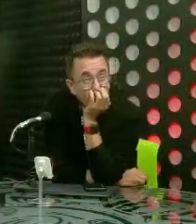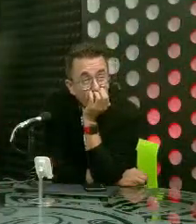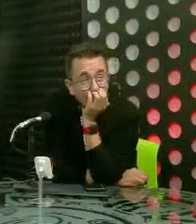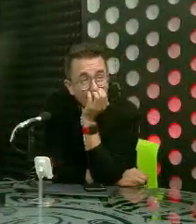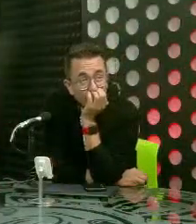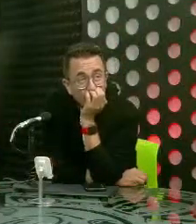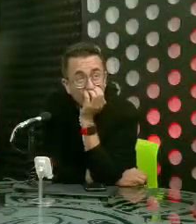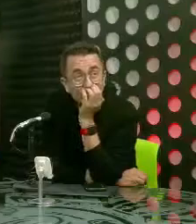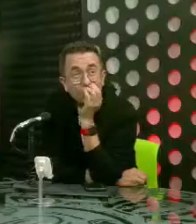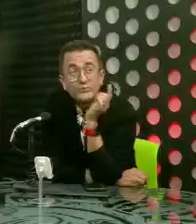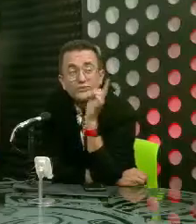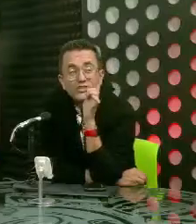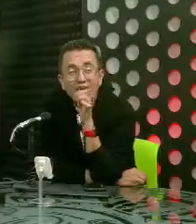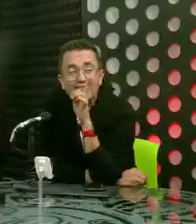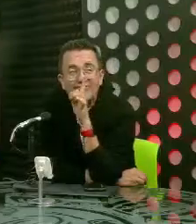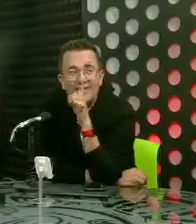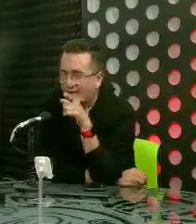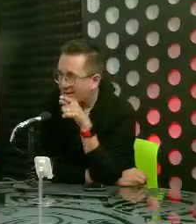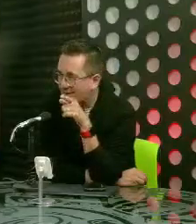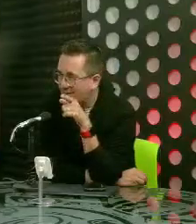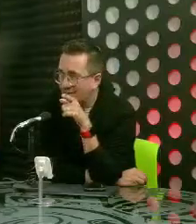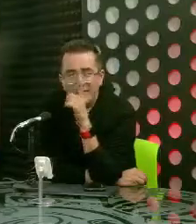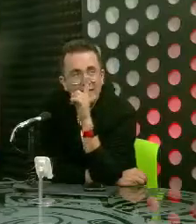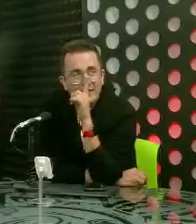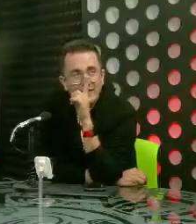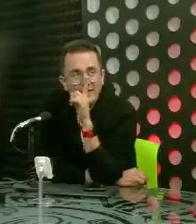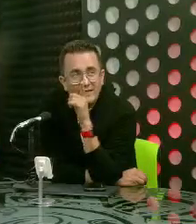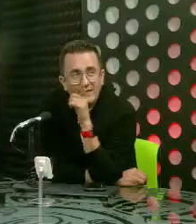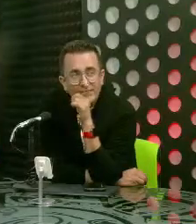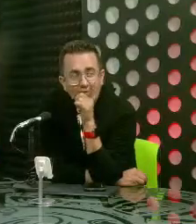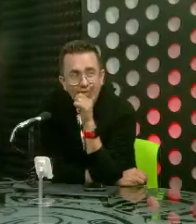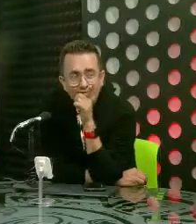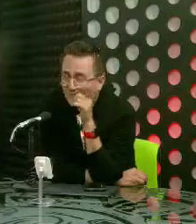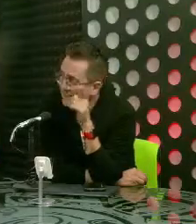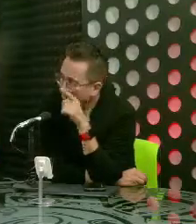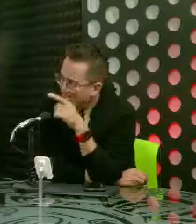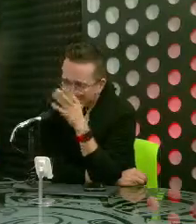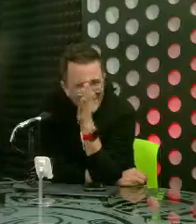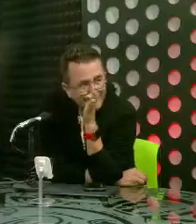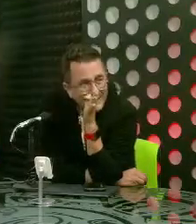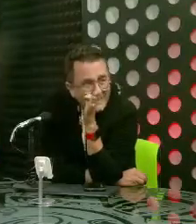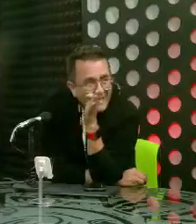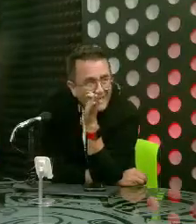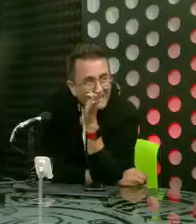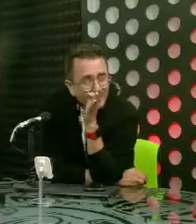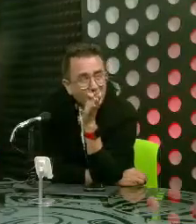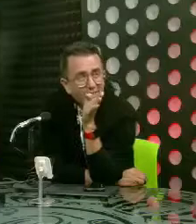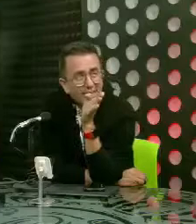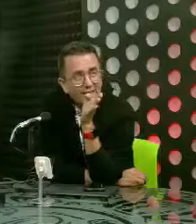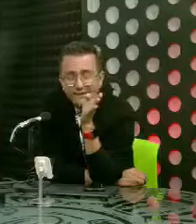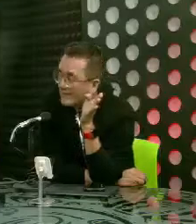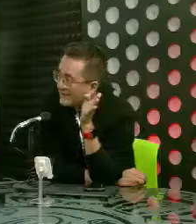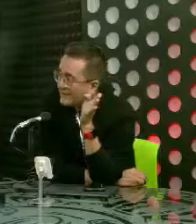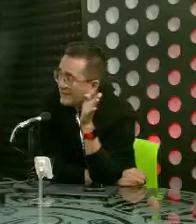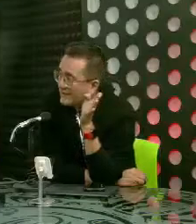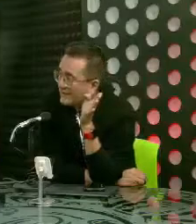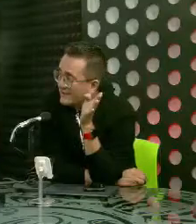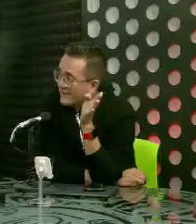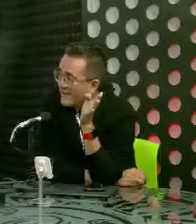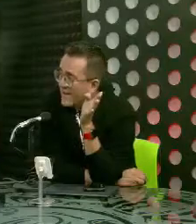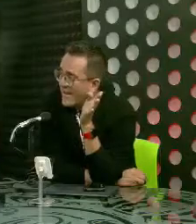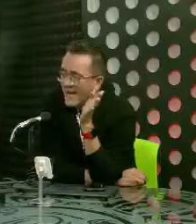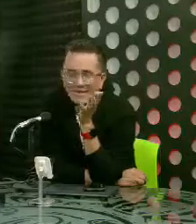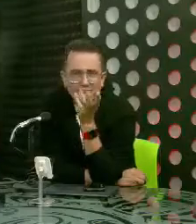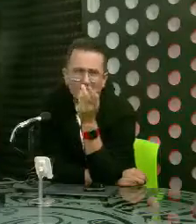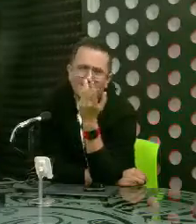de acciones. Eso es un chantaje. Las cosas no se hacen así. Fíjate, llevar al escuincle